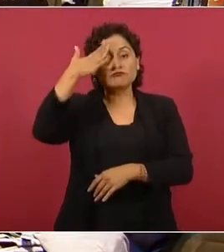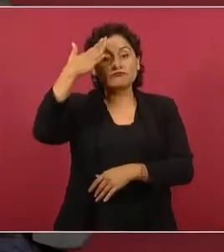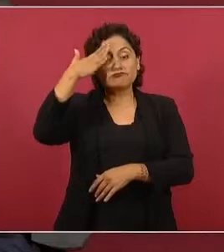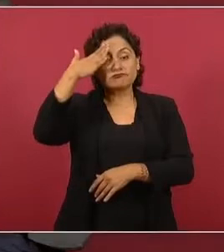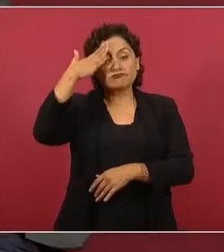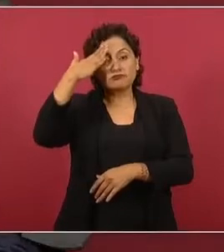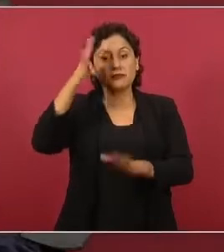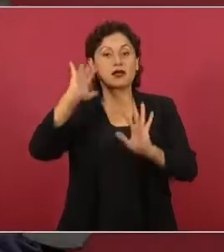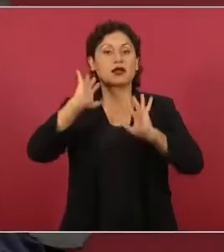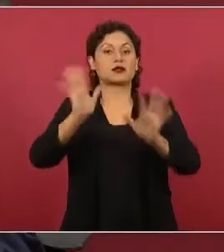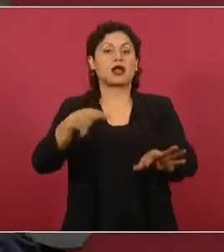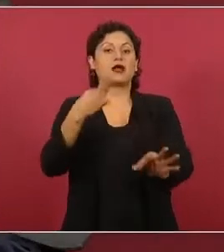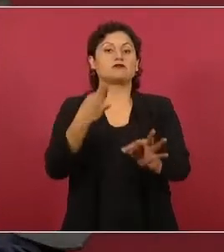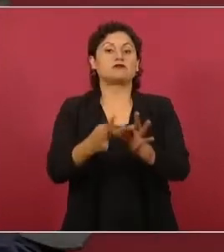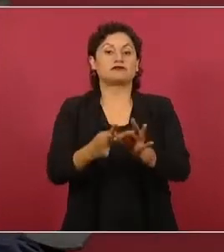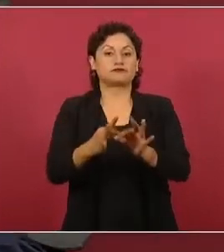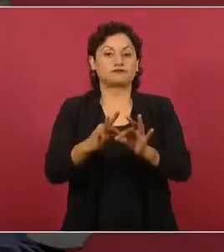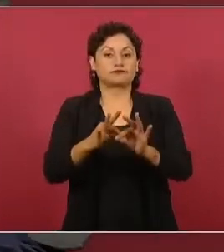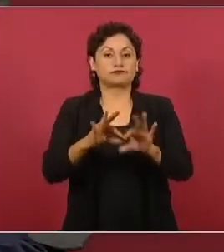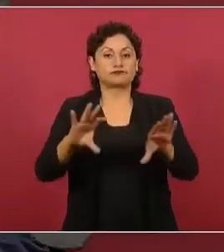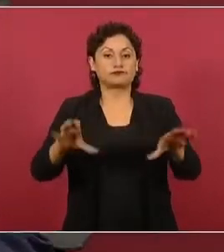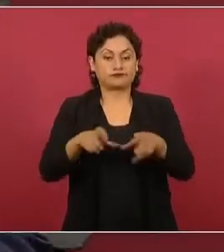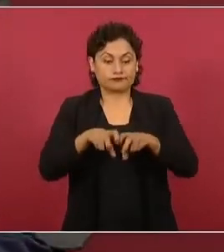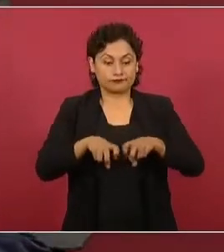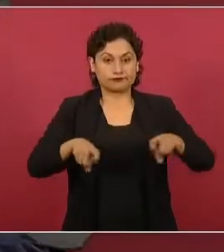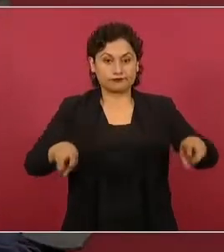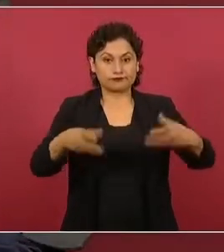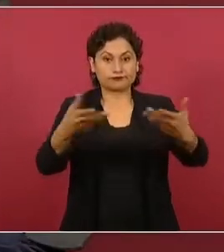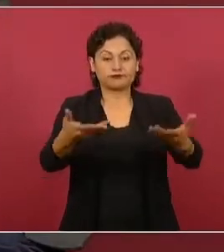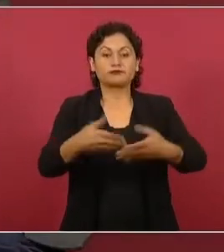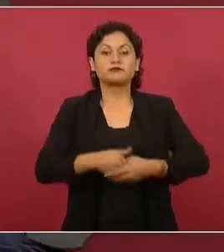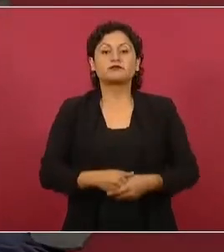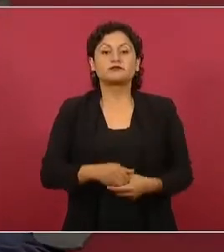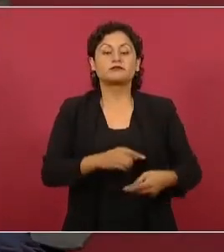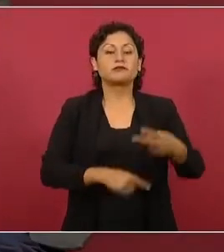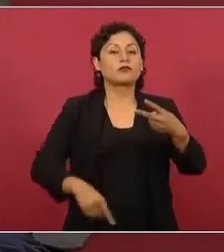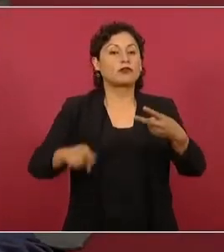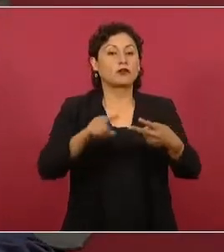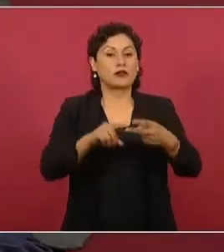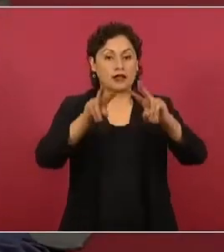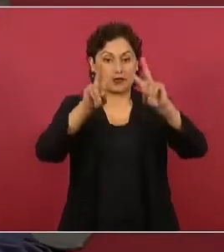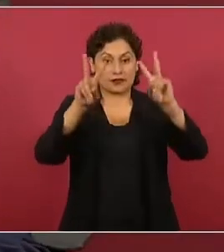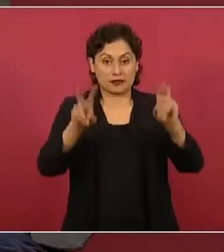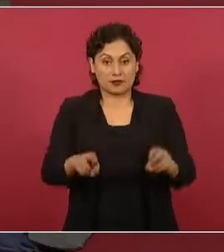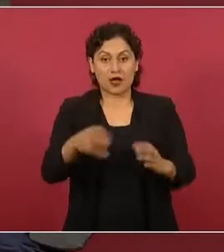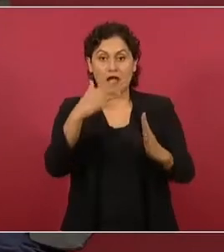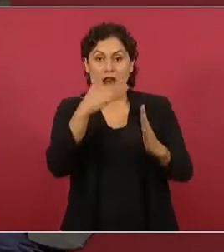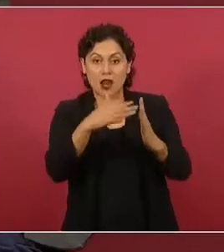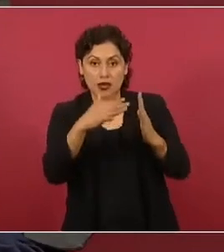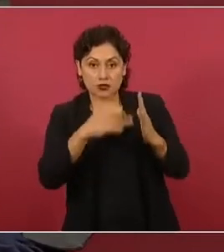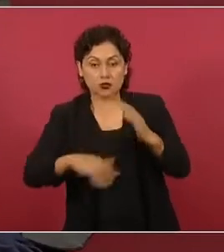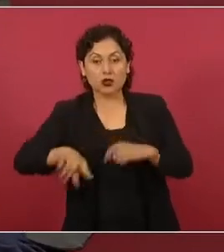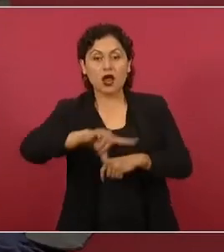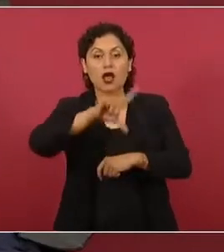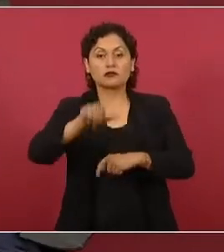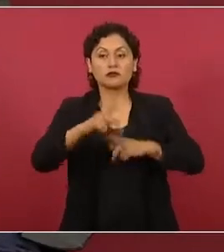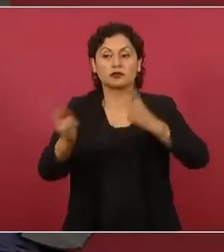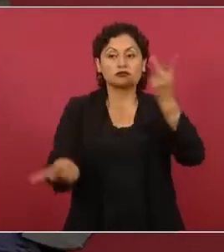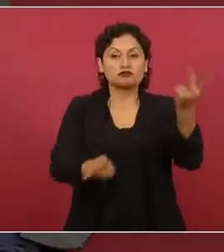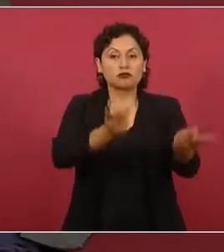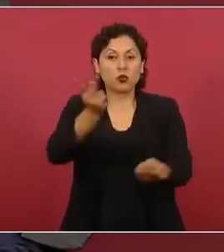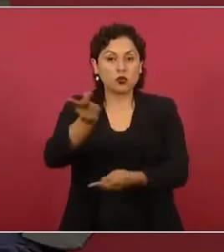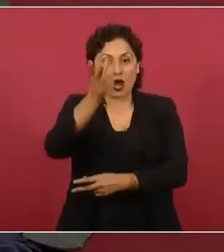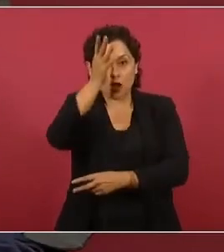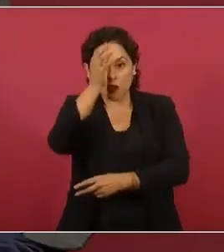debidamente integrada. En el punto número 2, que es la lectura y en su caso aprobación del acta